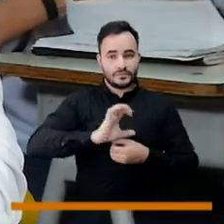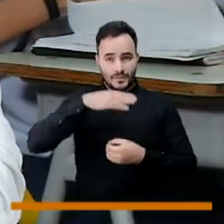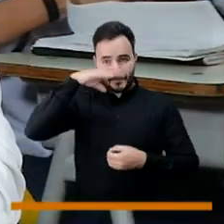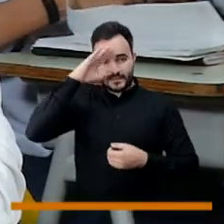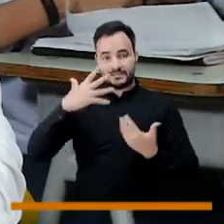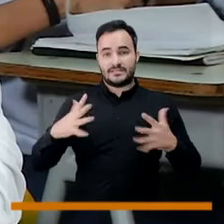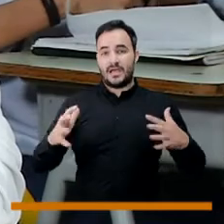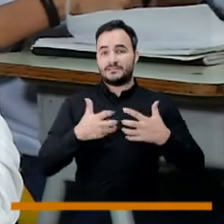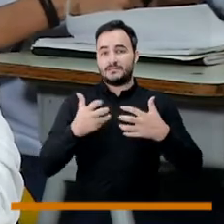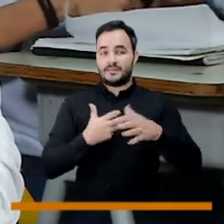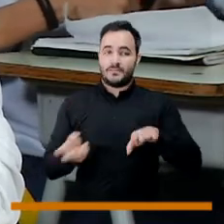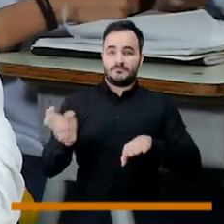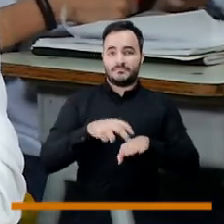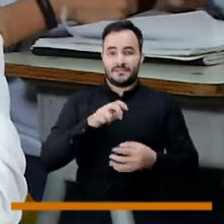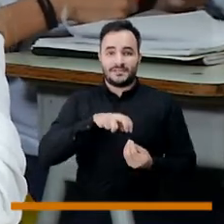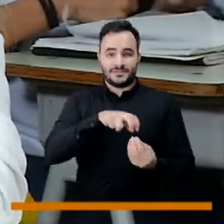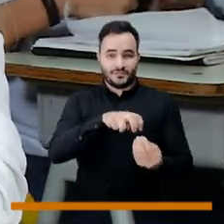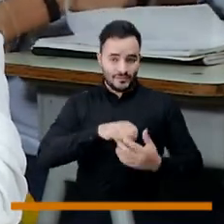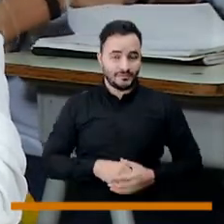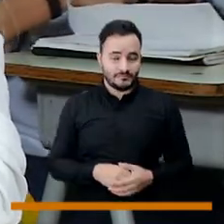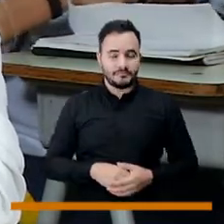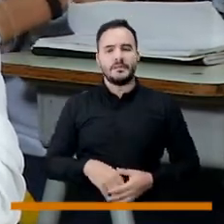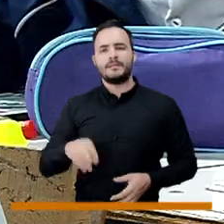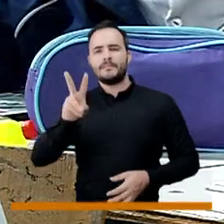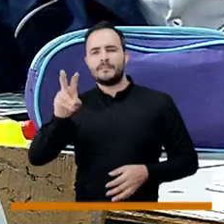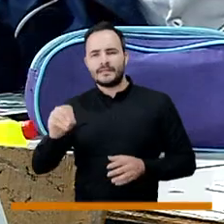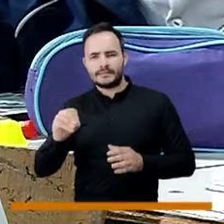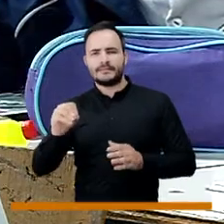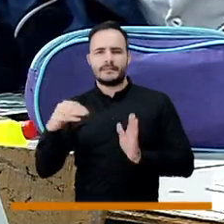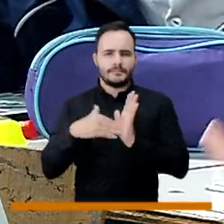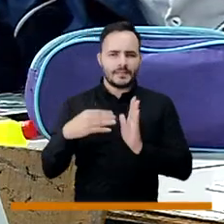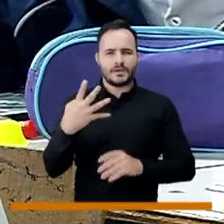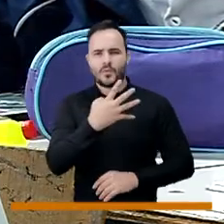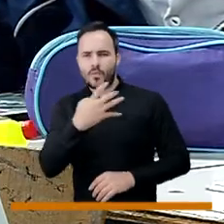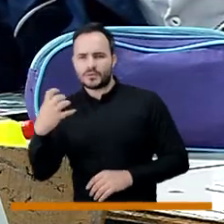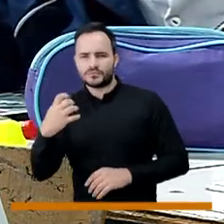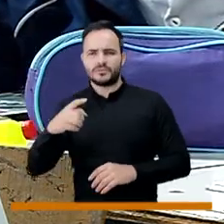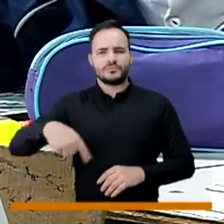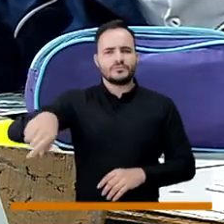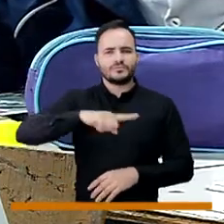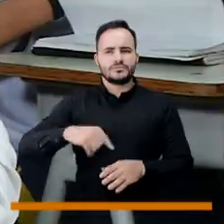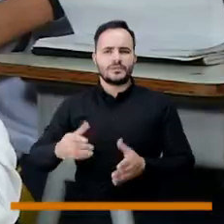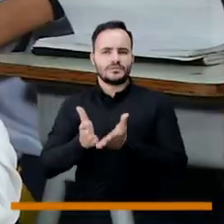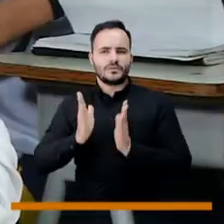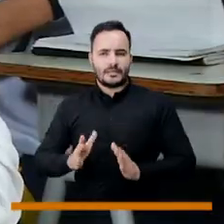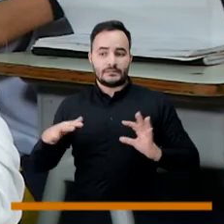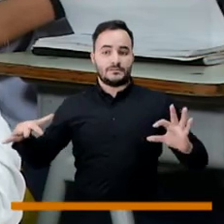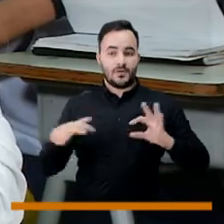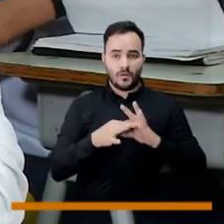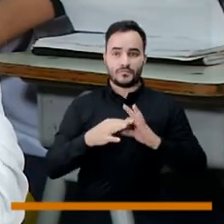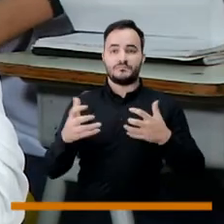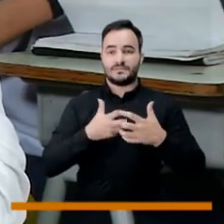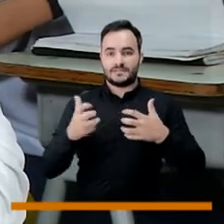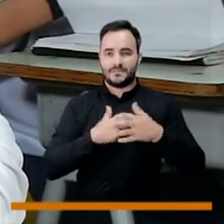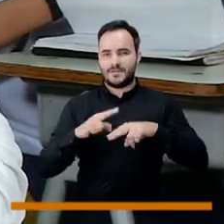893 niños y niñas con transporte escolar contratado 20 mil 448